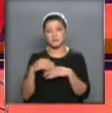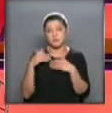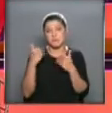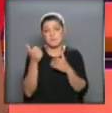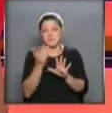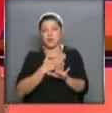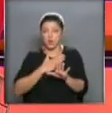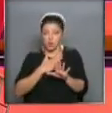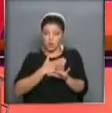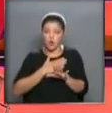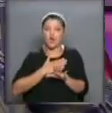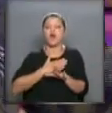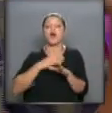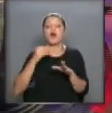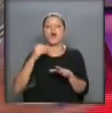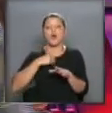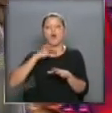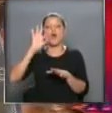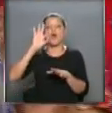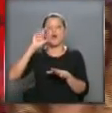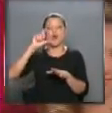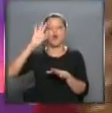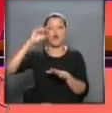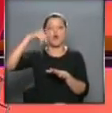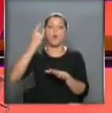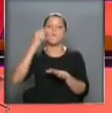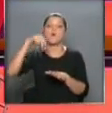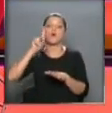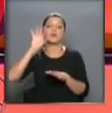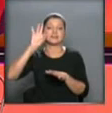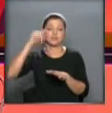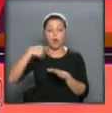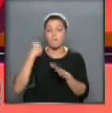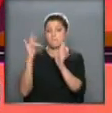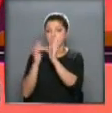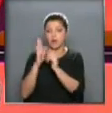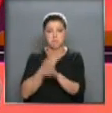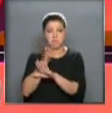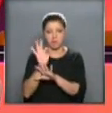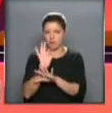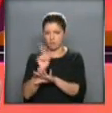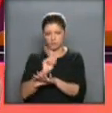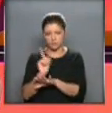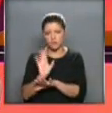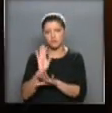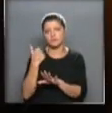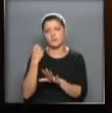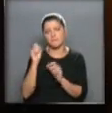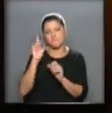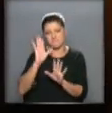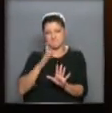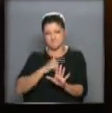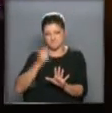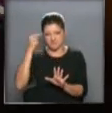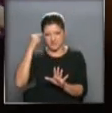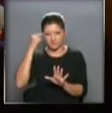la comunión, estoy bautizada. Yo también tomé la comunión, me confirmaron. Sí, pero no voy a la iglesia. En general, me parece que lo que pasa hoy en día es que la gente está muy